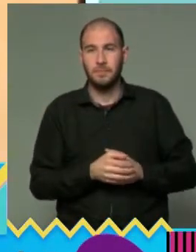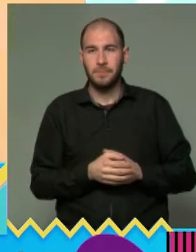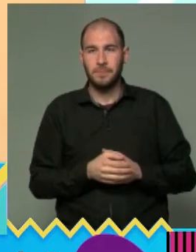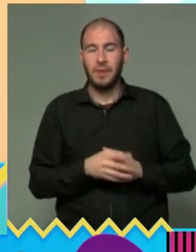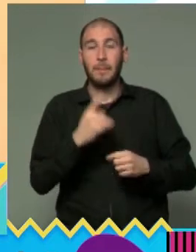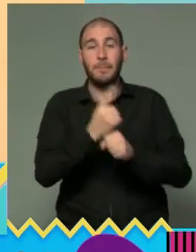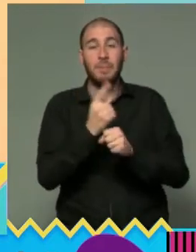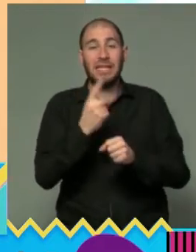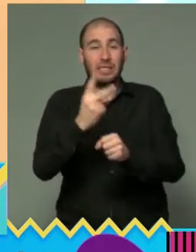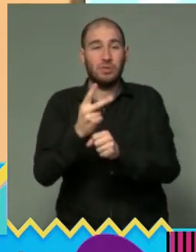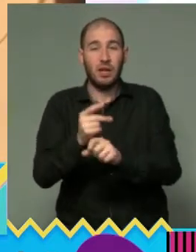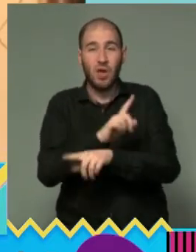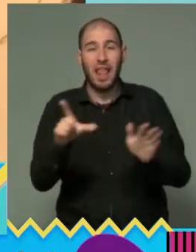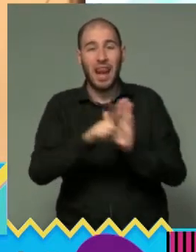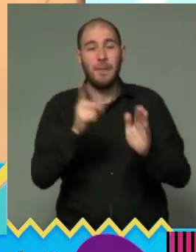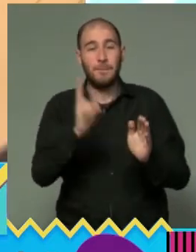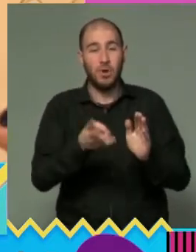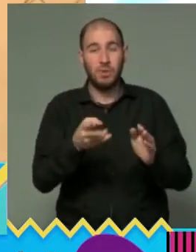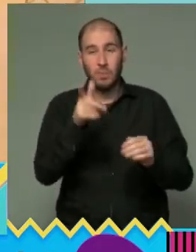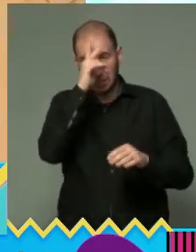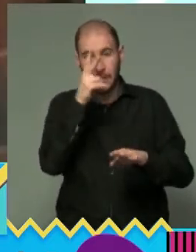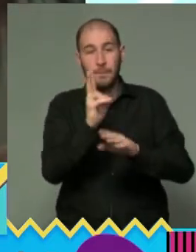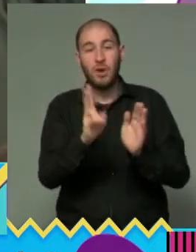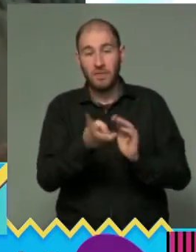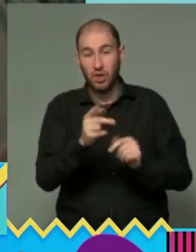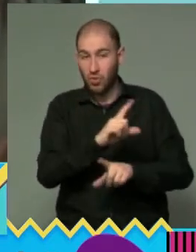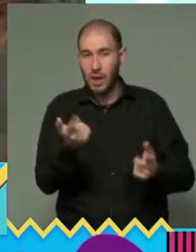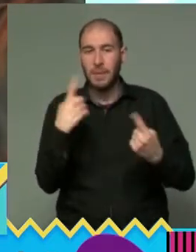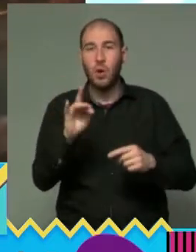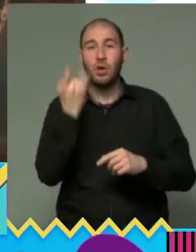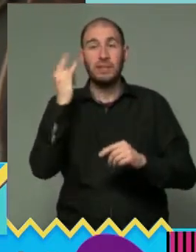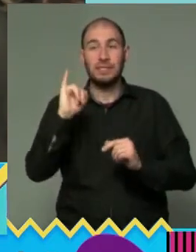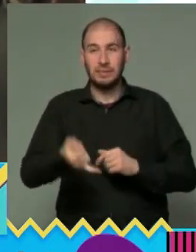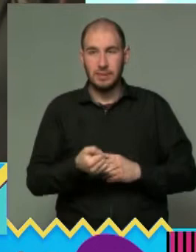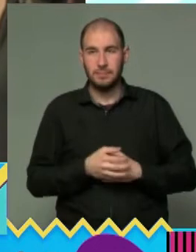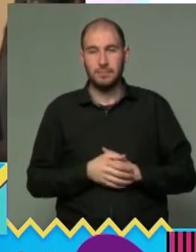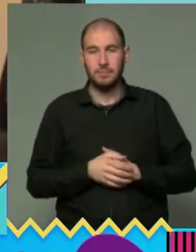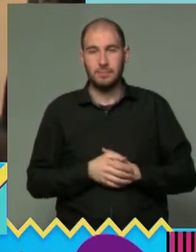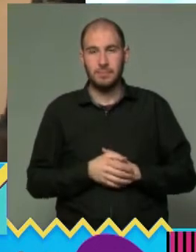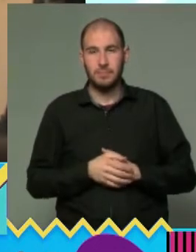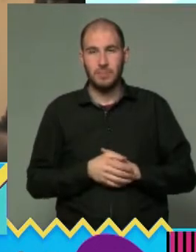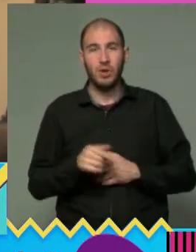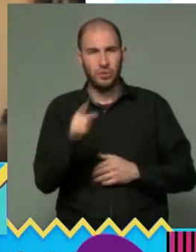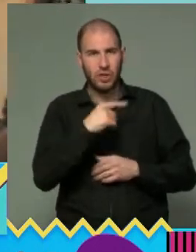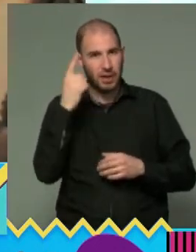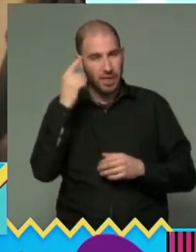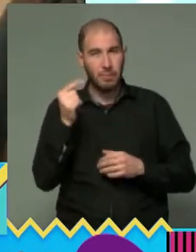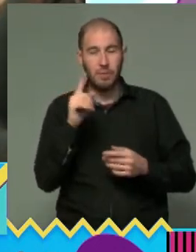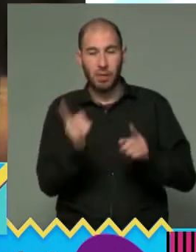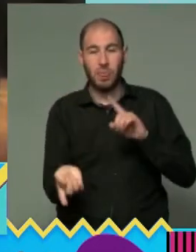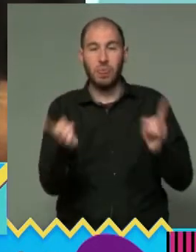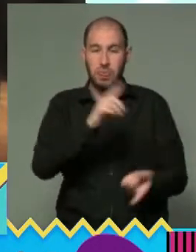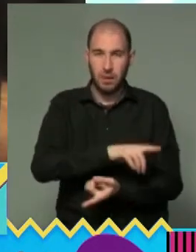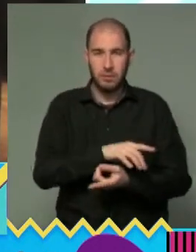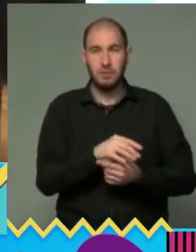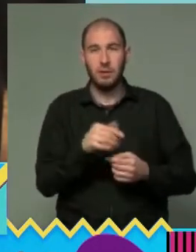la primaria y en la secundaria una ley que prohíba el ingreso a la policía, pero sí en la universidad. Creemos que por analogía,